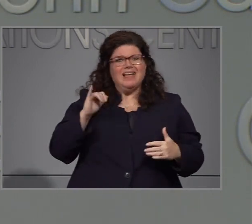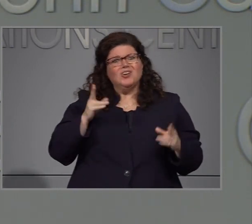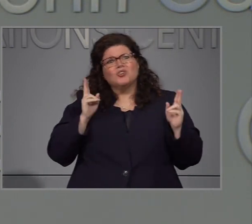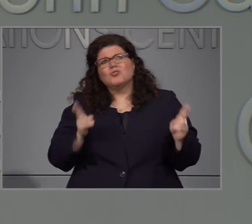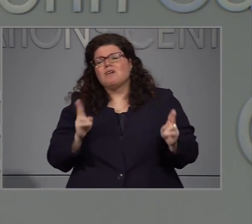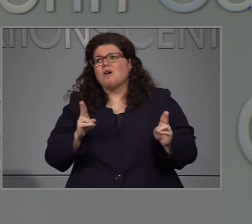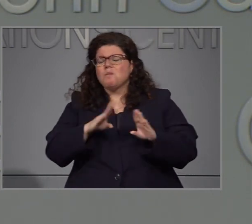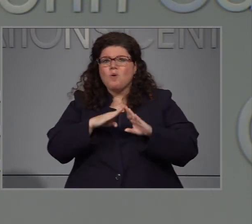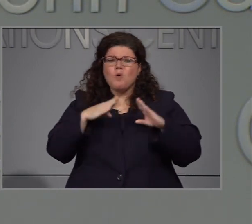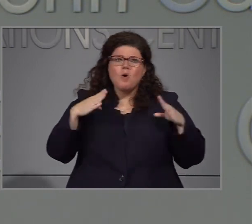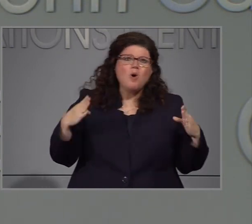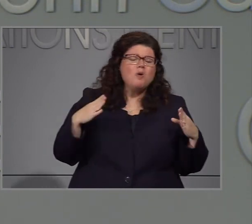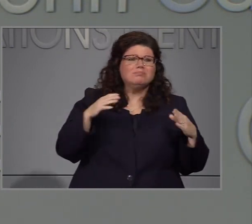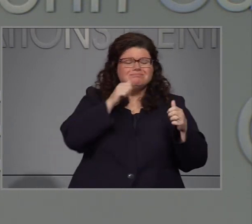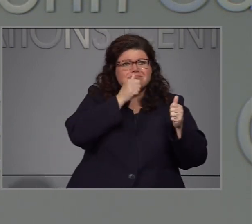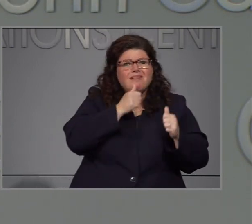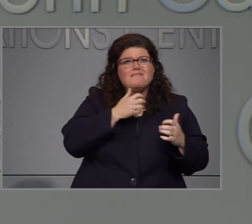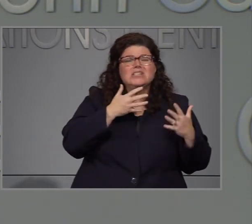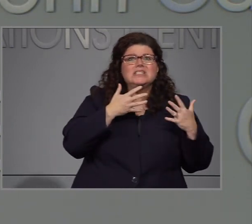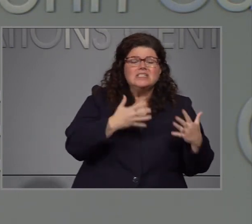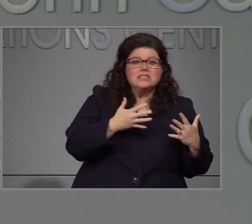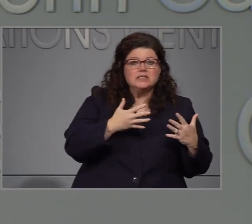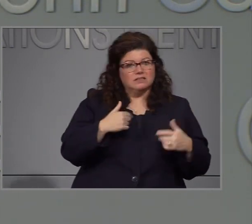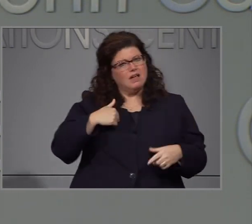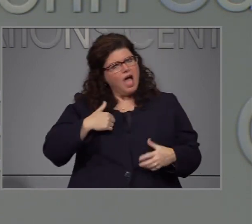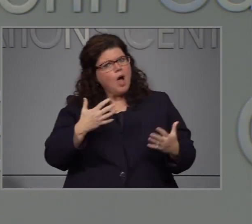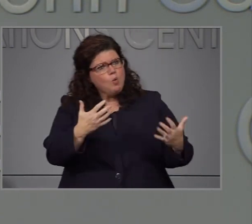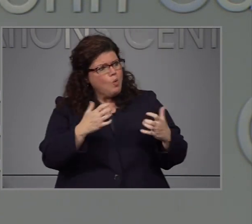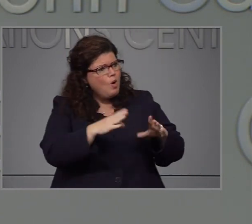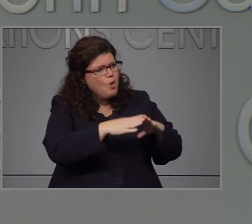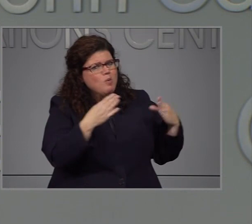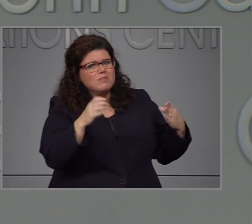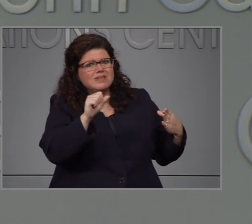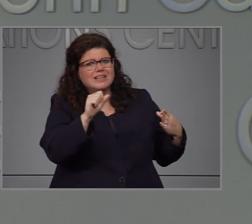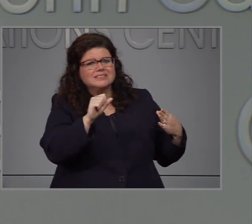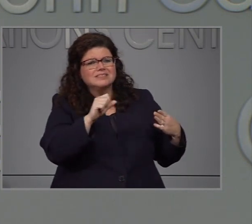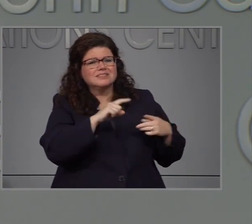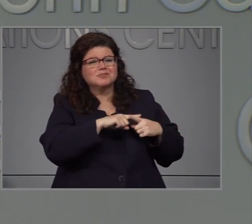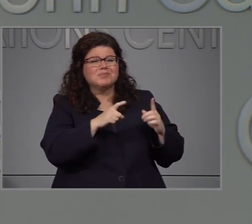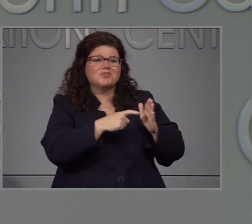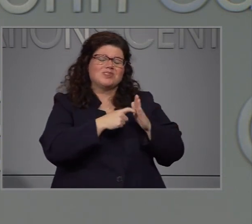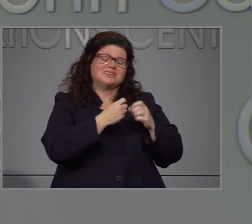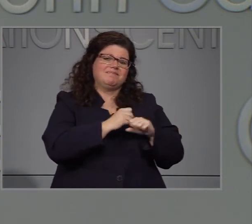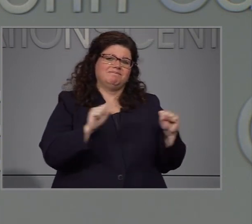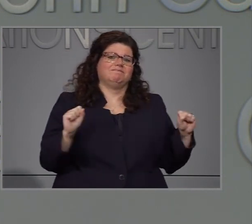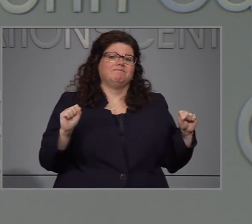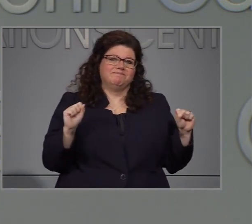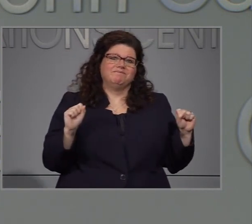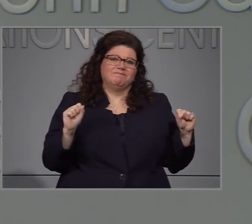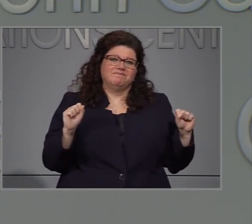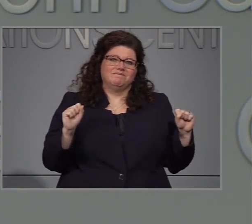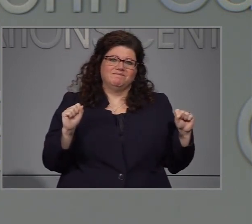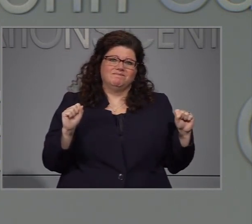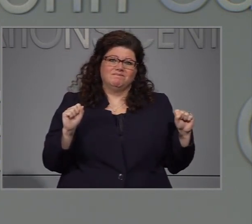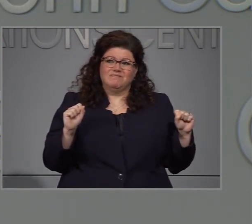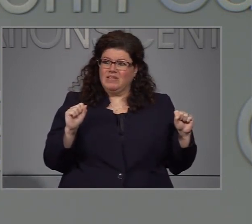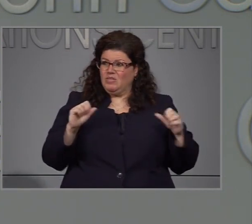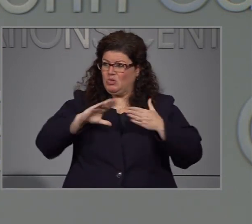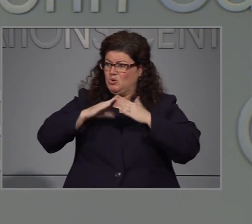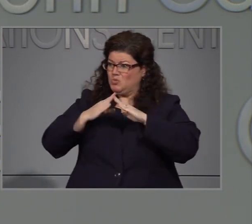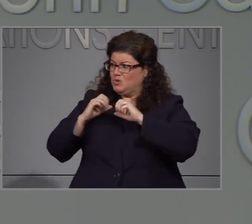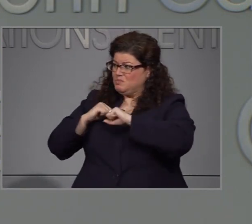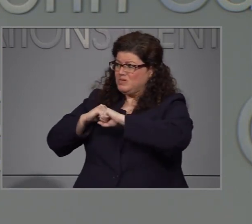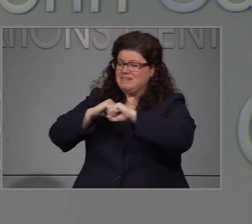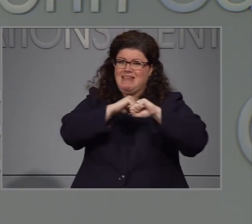que muchas personas ya están ansiosas porque se relajen estas restricciones, pero queremos abrir de una manera segura.